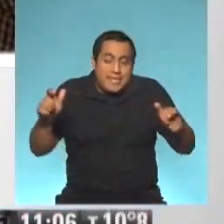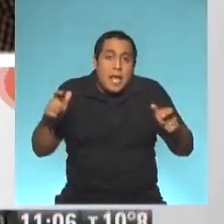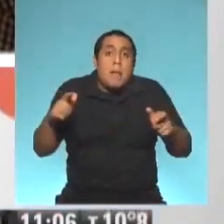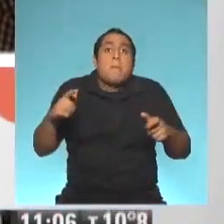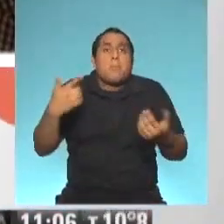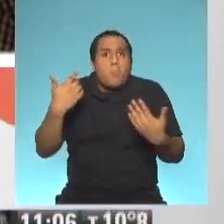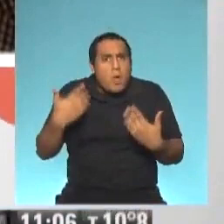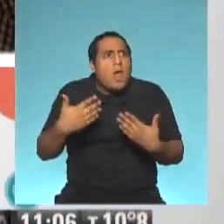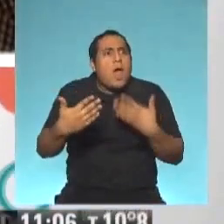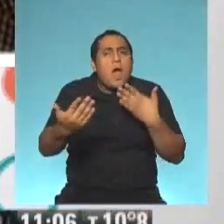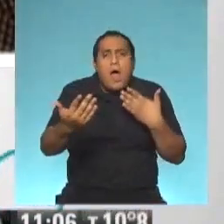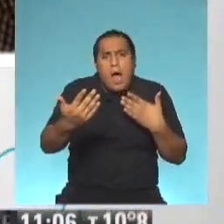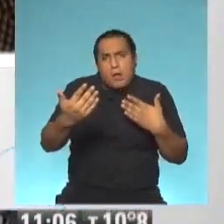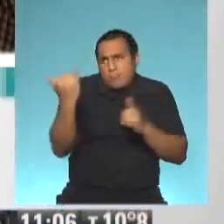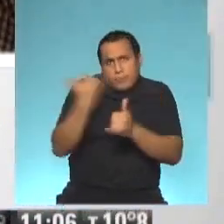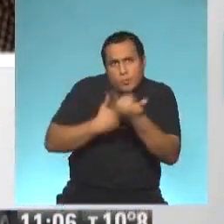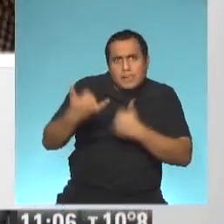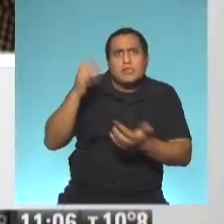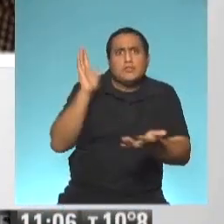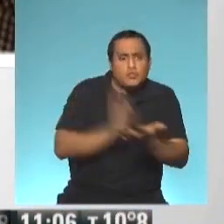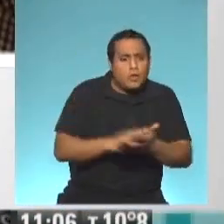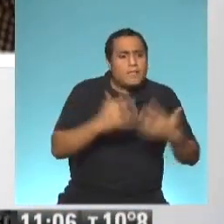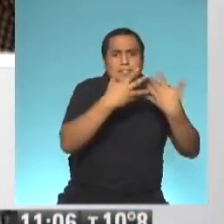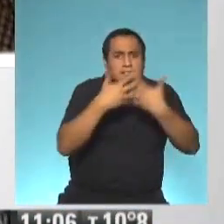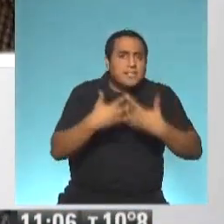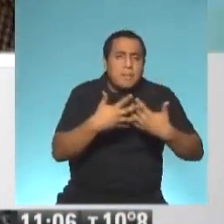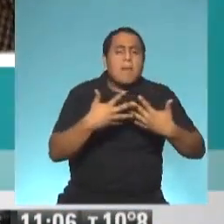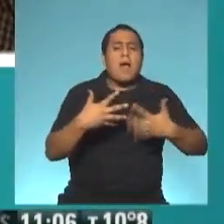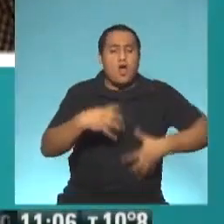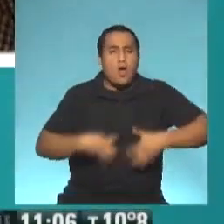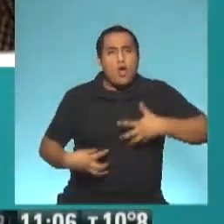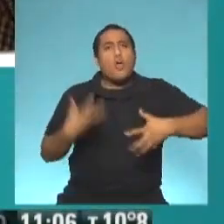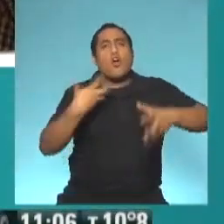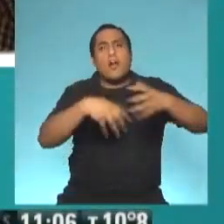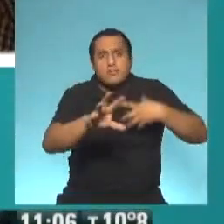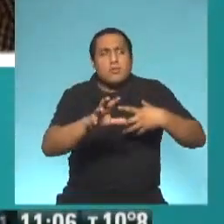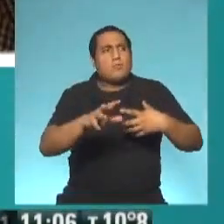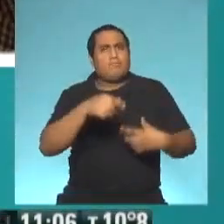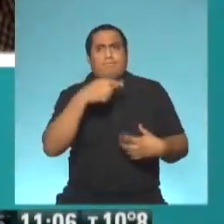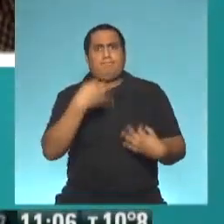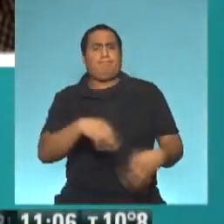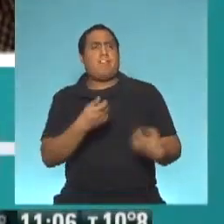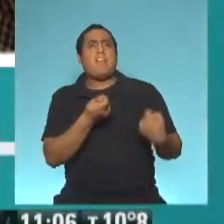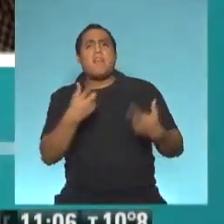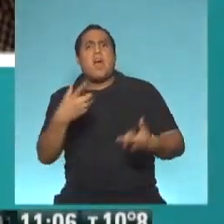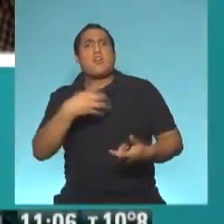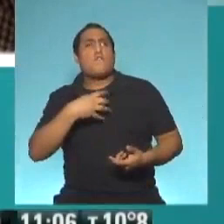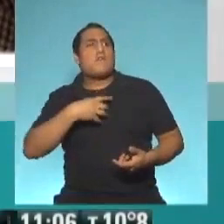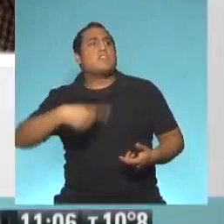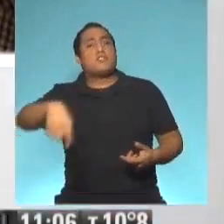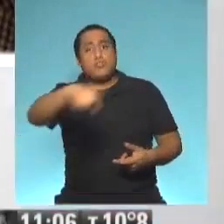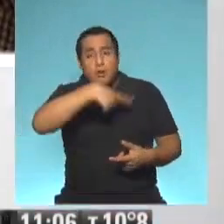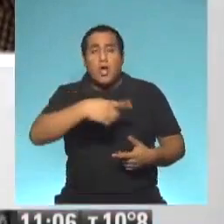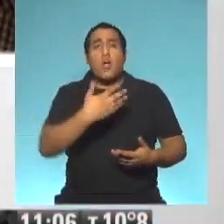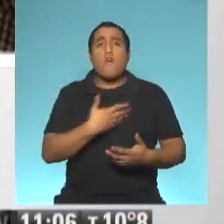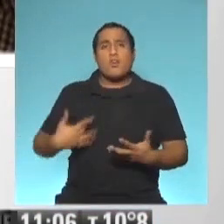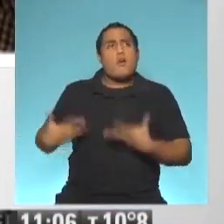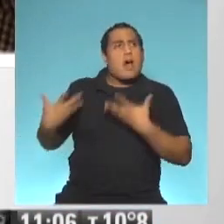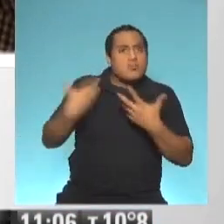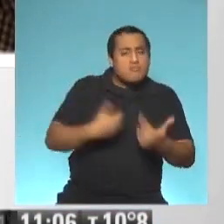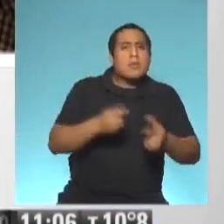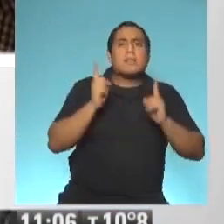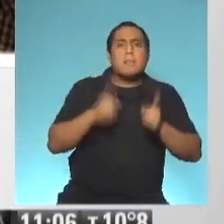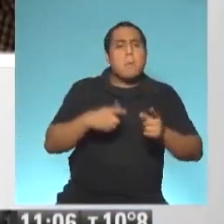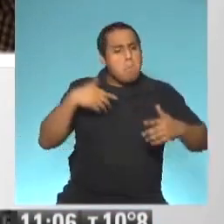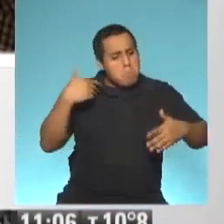hablar de un sistema que hoy genera confianza, un sistema que lleva adelante el Estado y que garantiza que este proceso se haga de